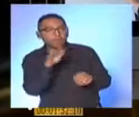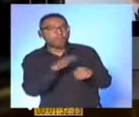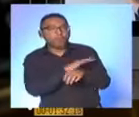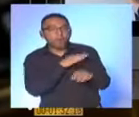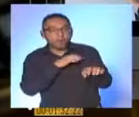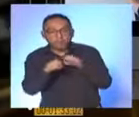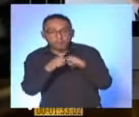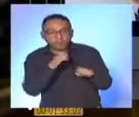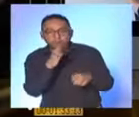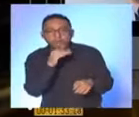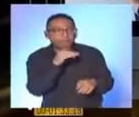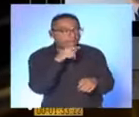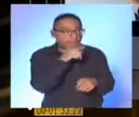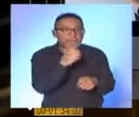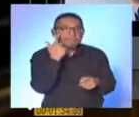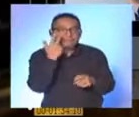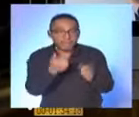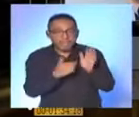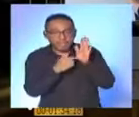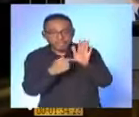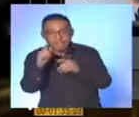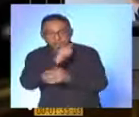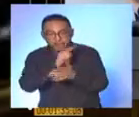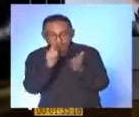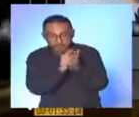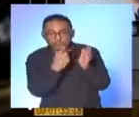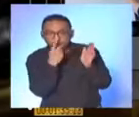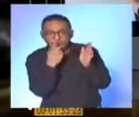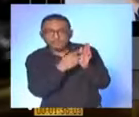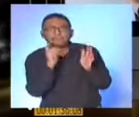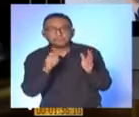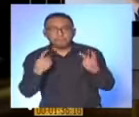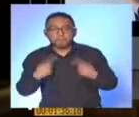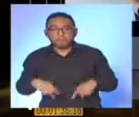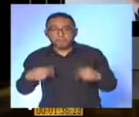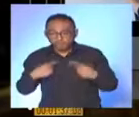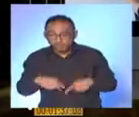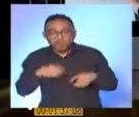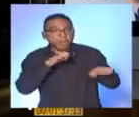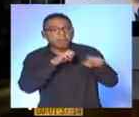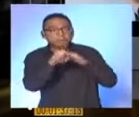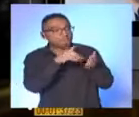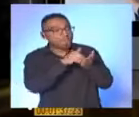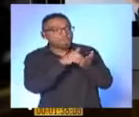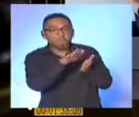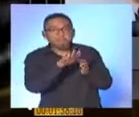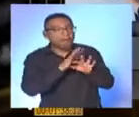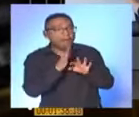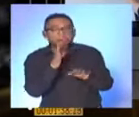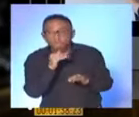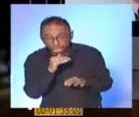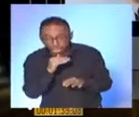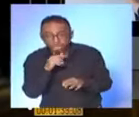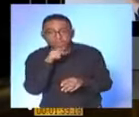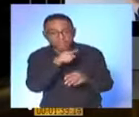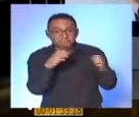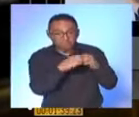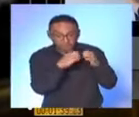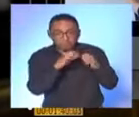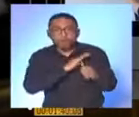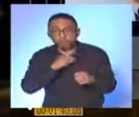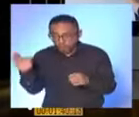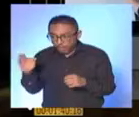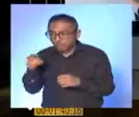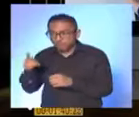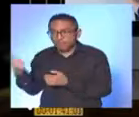que se vive en el país. La iniciativa establece que las personas que se quedaron sin empleo por la emergencia podrán acceder en automático a